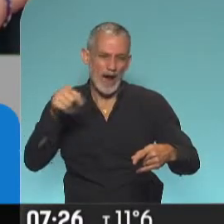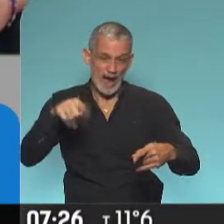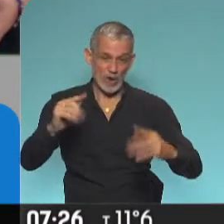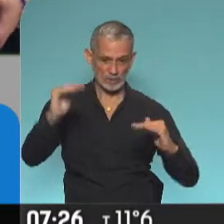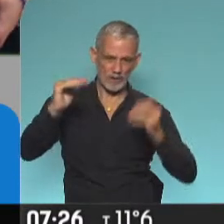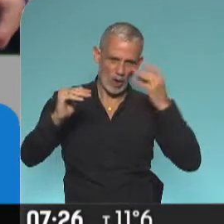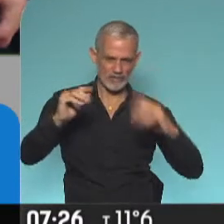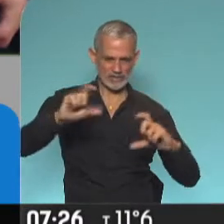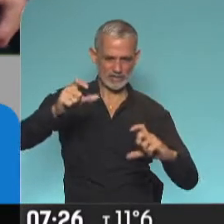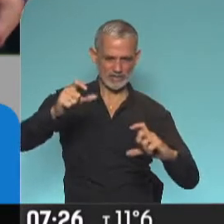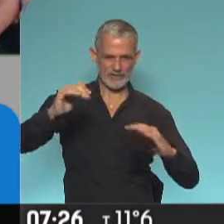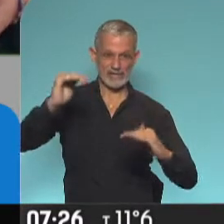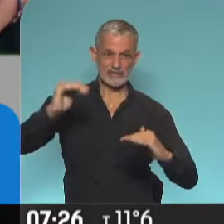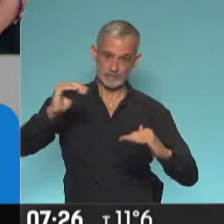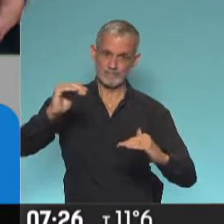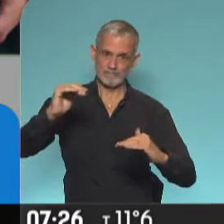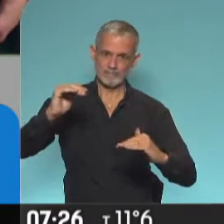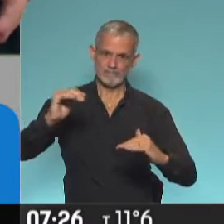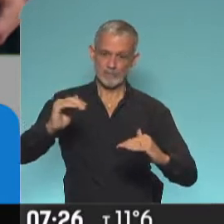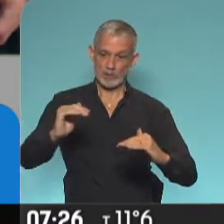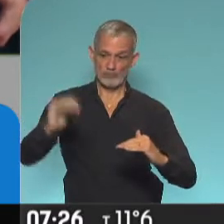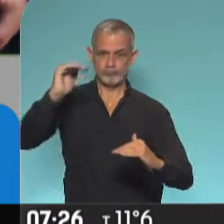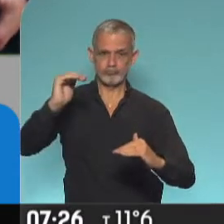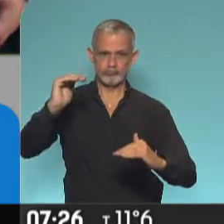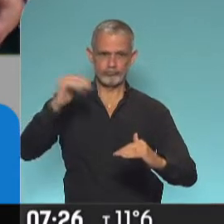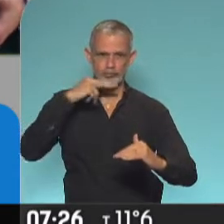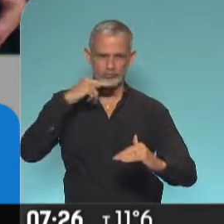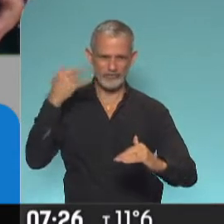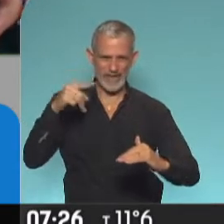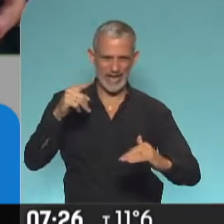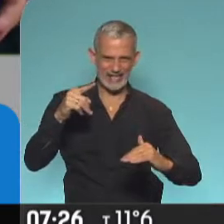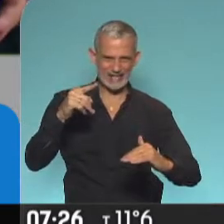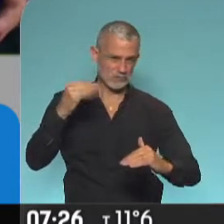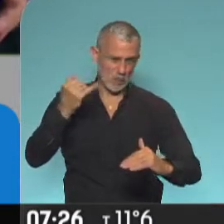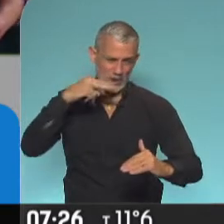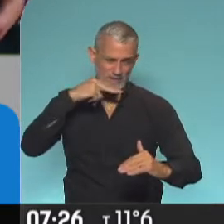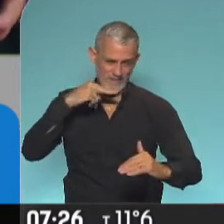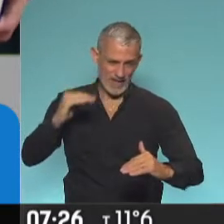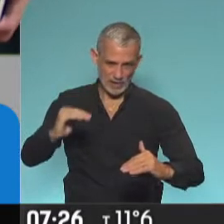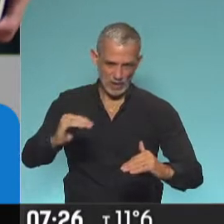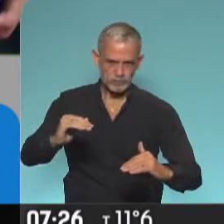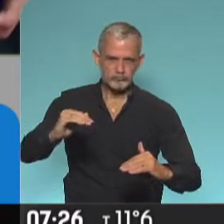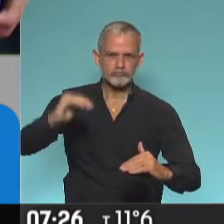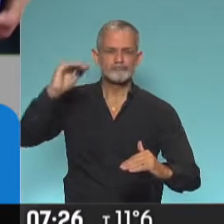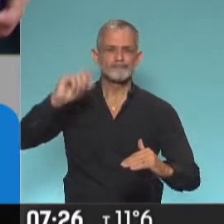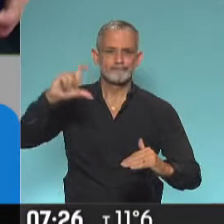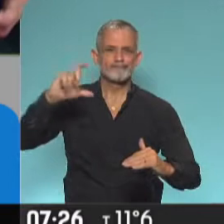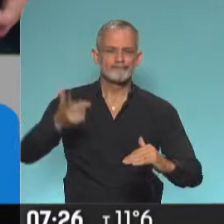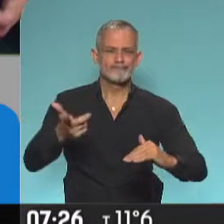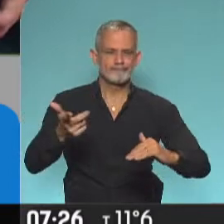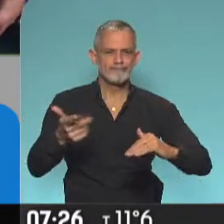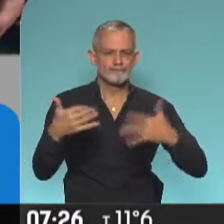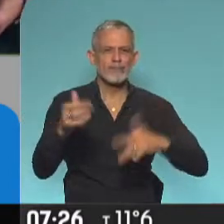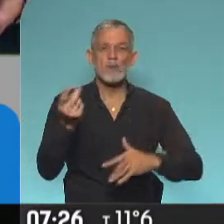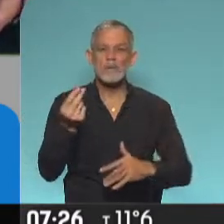dólar oficial. Y el dólar paralelo pegó un salto muy fuerte los últimos días de la semana pasada. Y en ese punto entonces